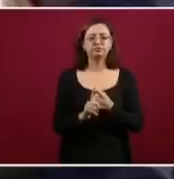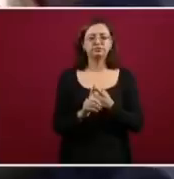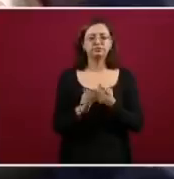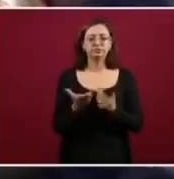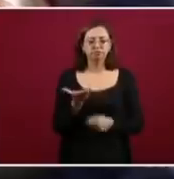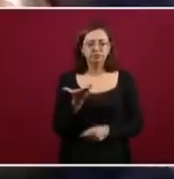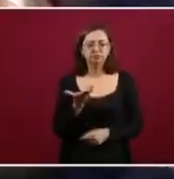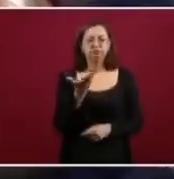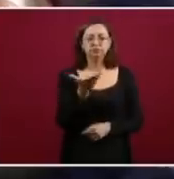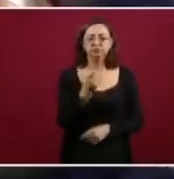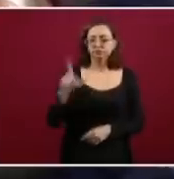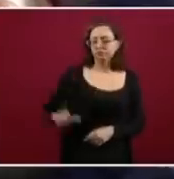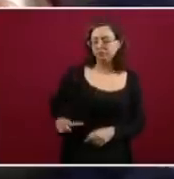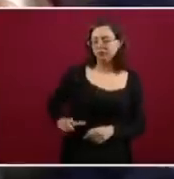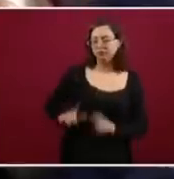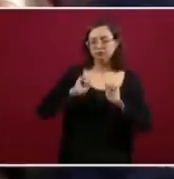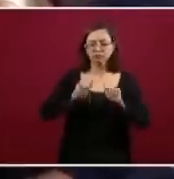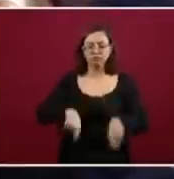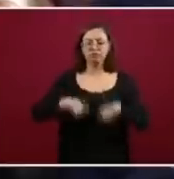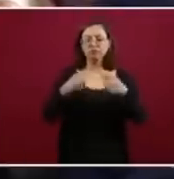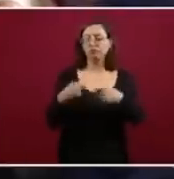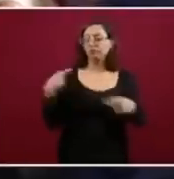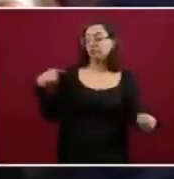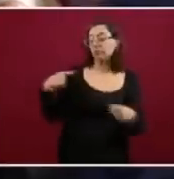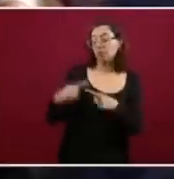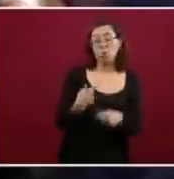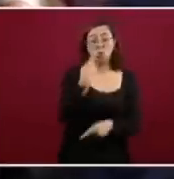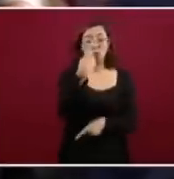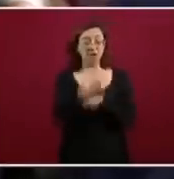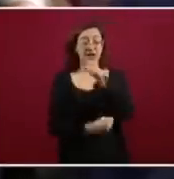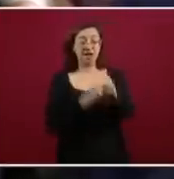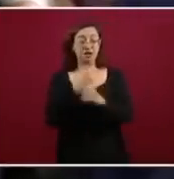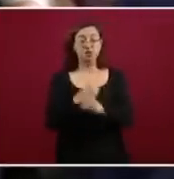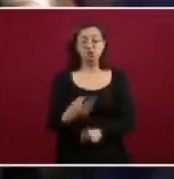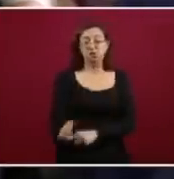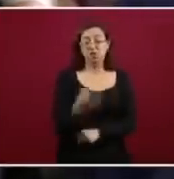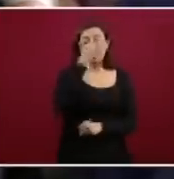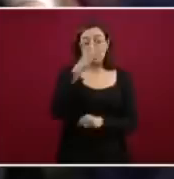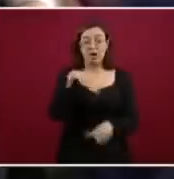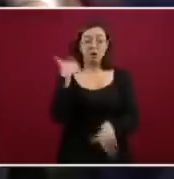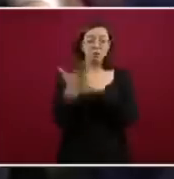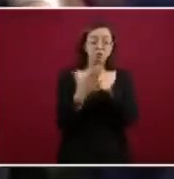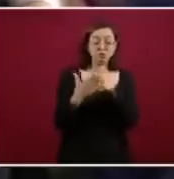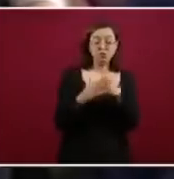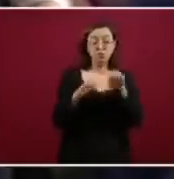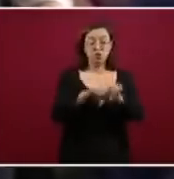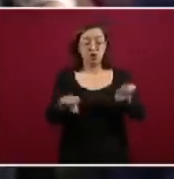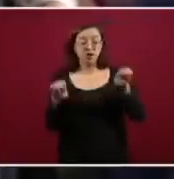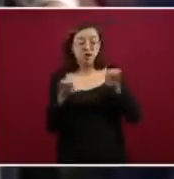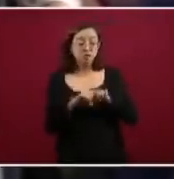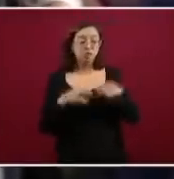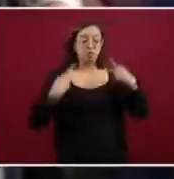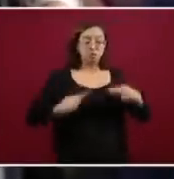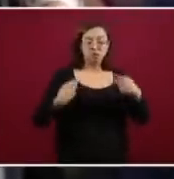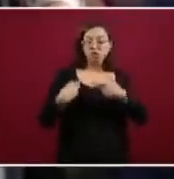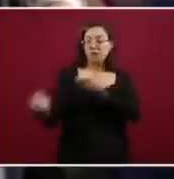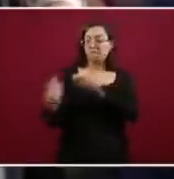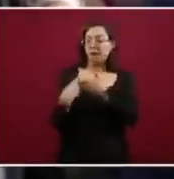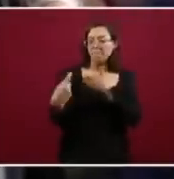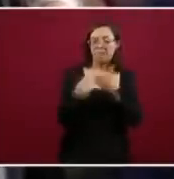poder del gobierno tiene contemplados cambios en su gobierno en el gabinete ha reflexionado al respecto